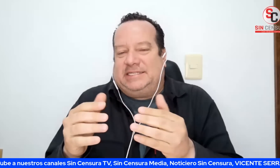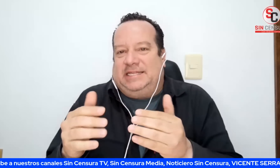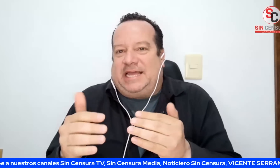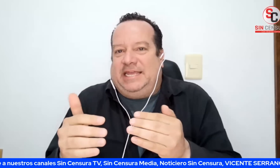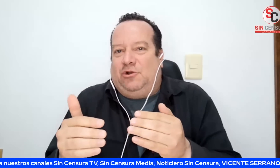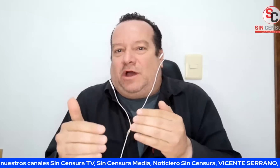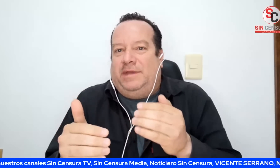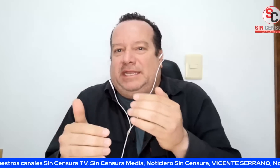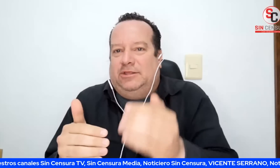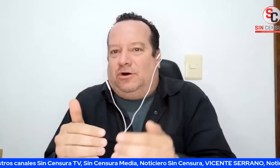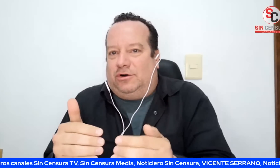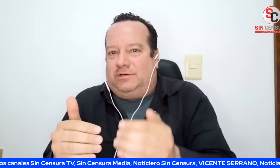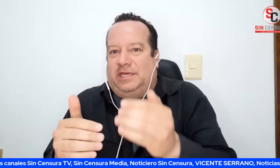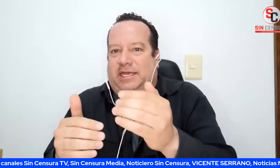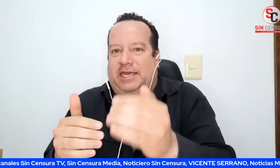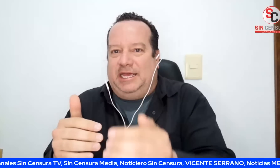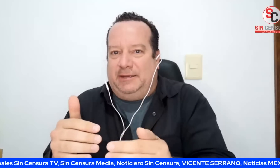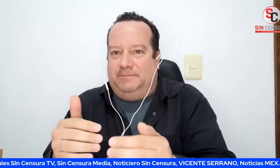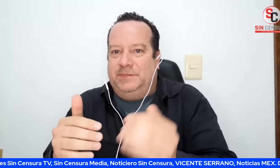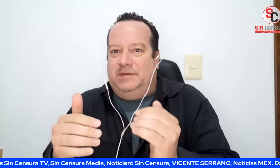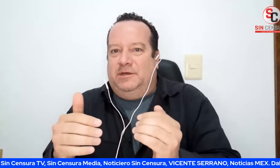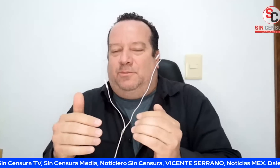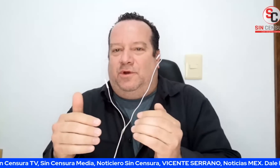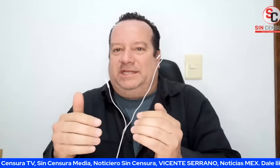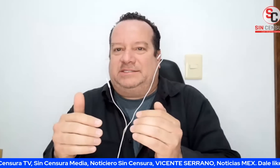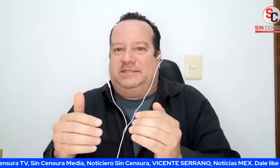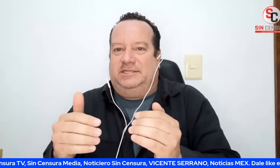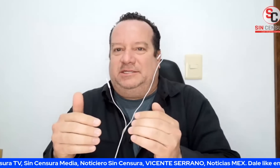que ese detalle lo ha venido